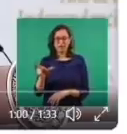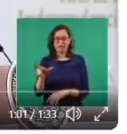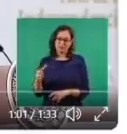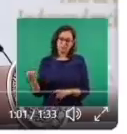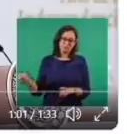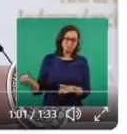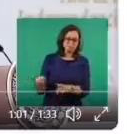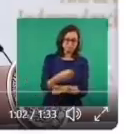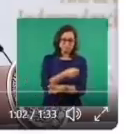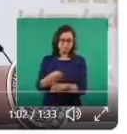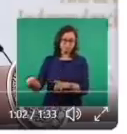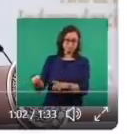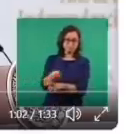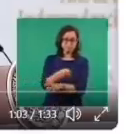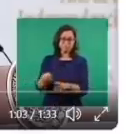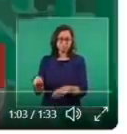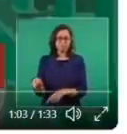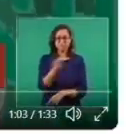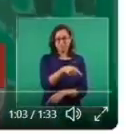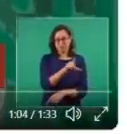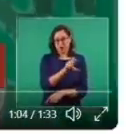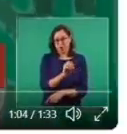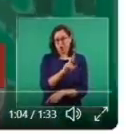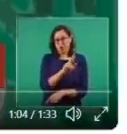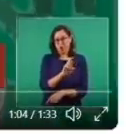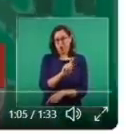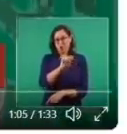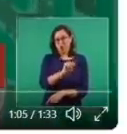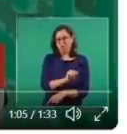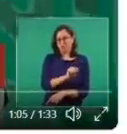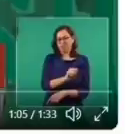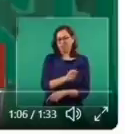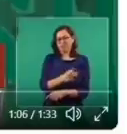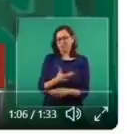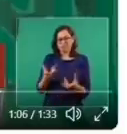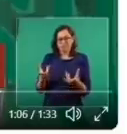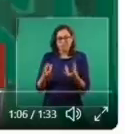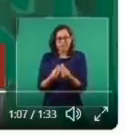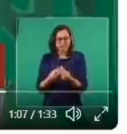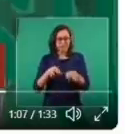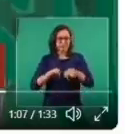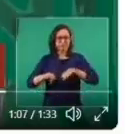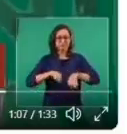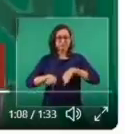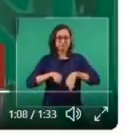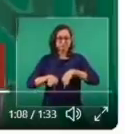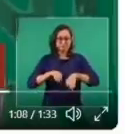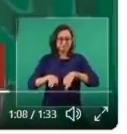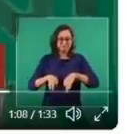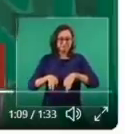a un supuesto delincuente o